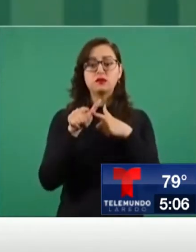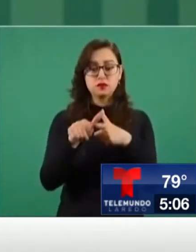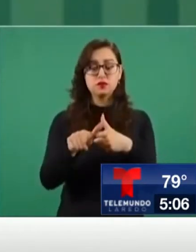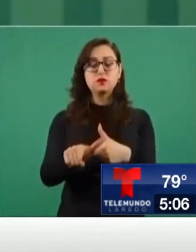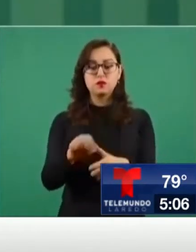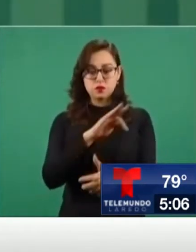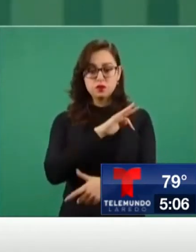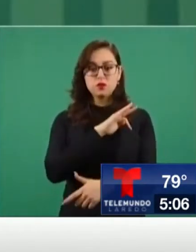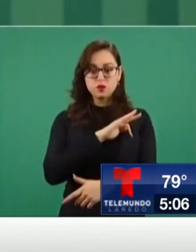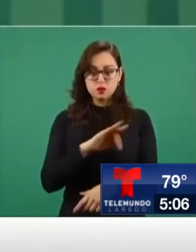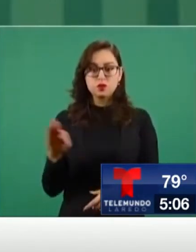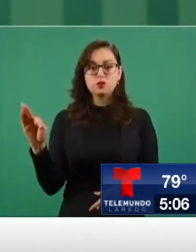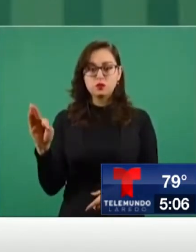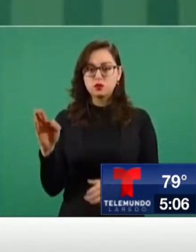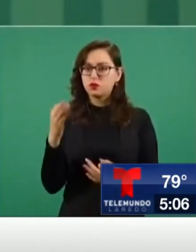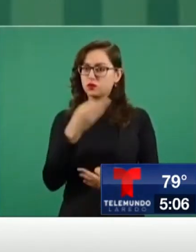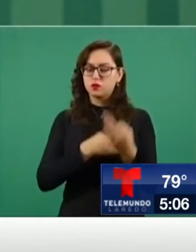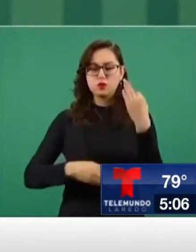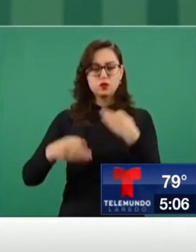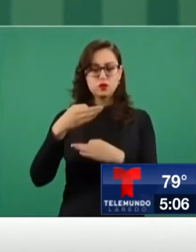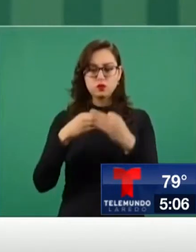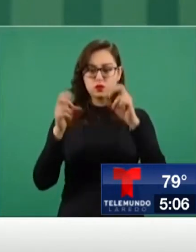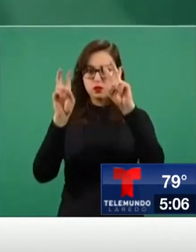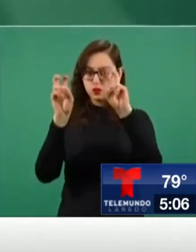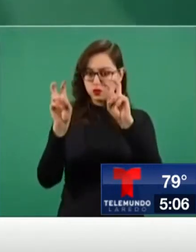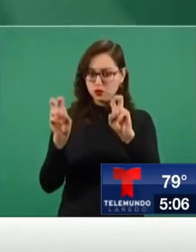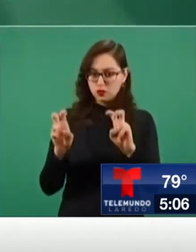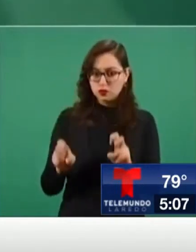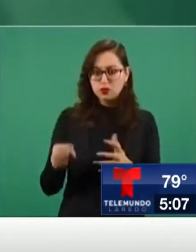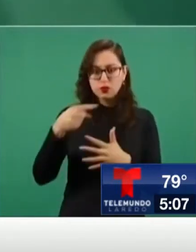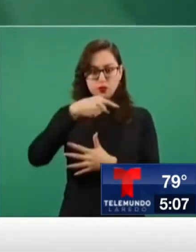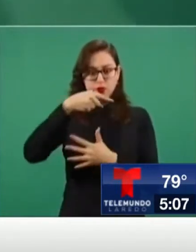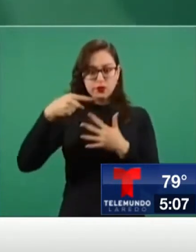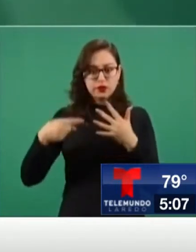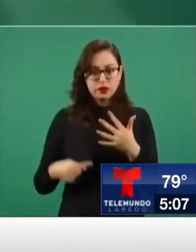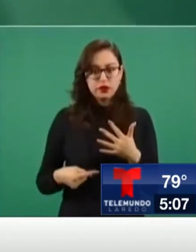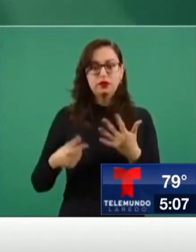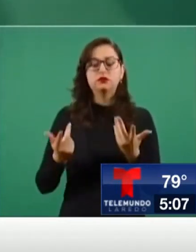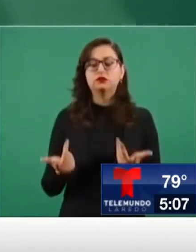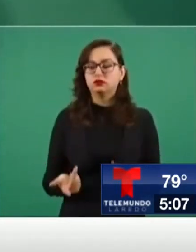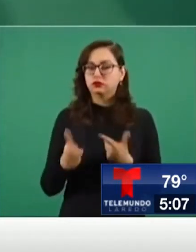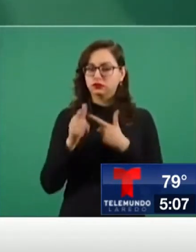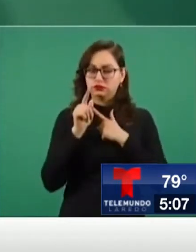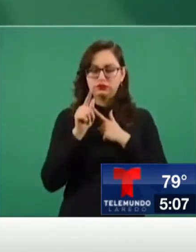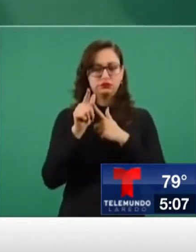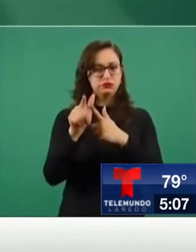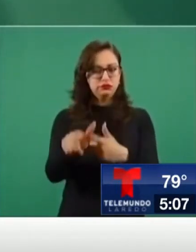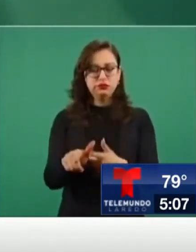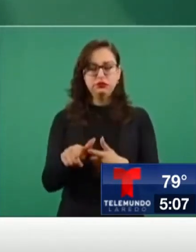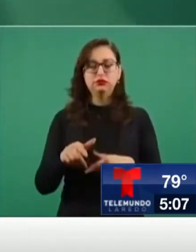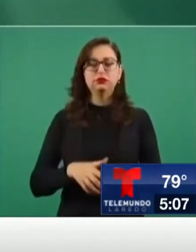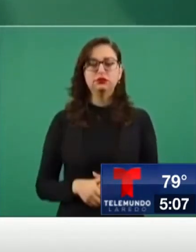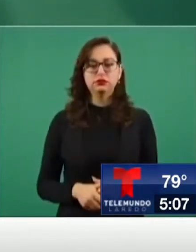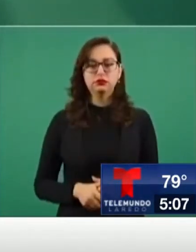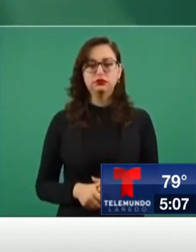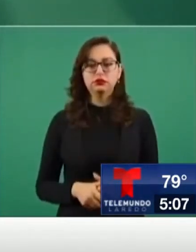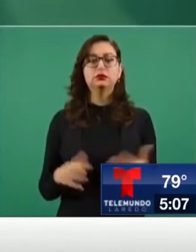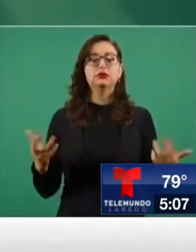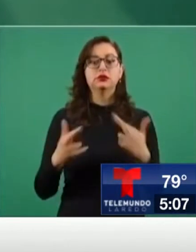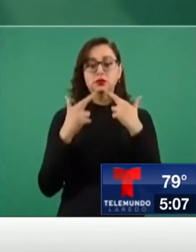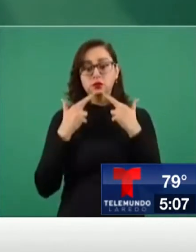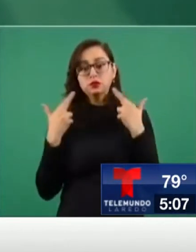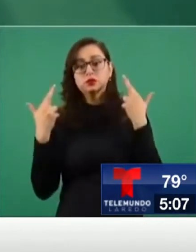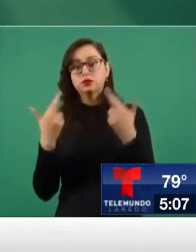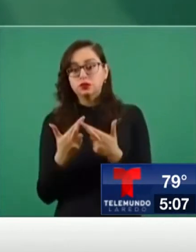los asuntos públicos y coordinando y atenderá de manera remota algunas reuniones